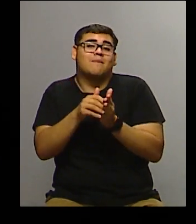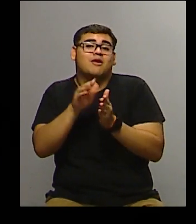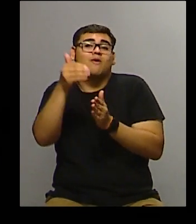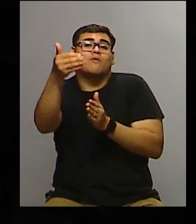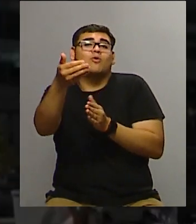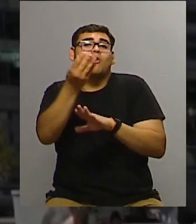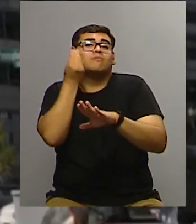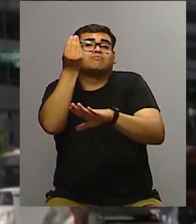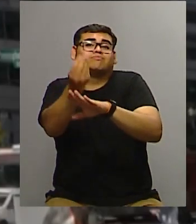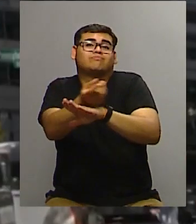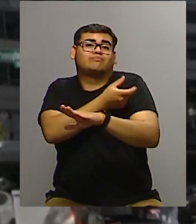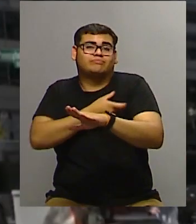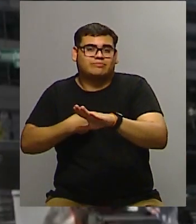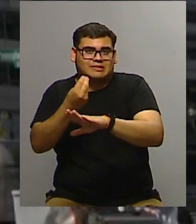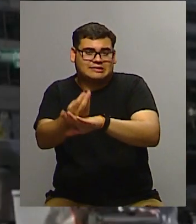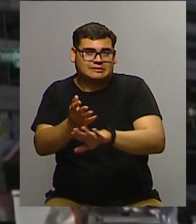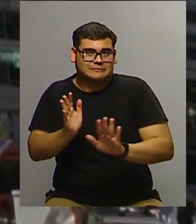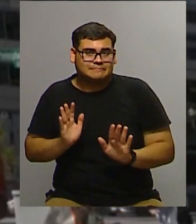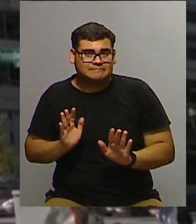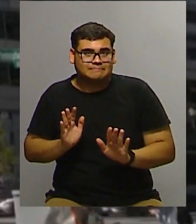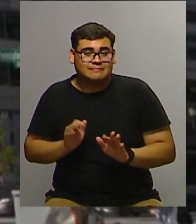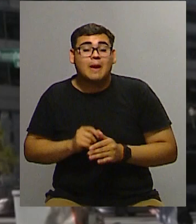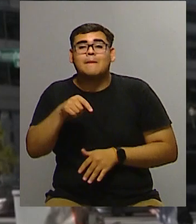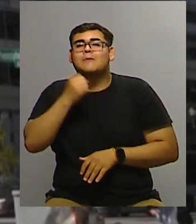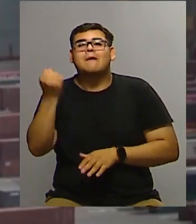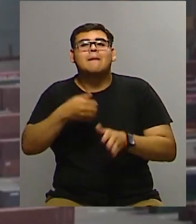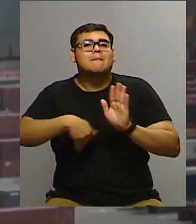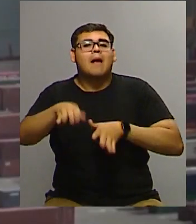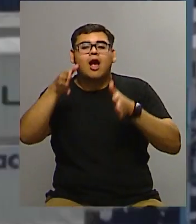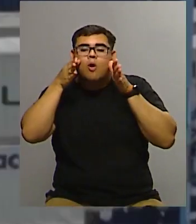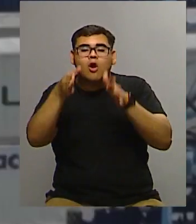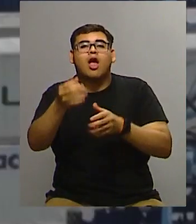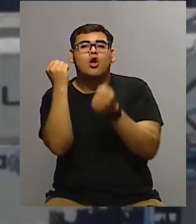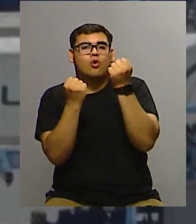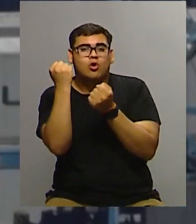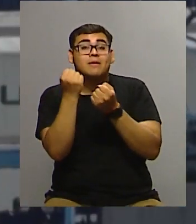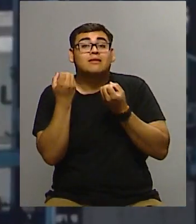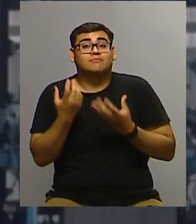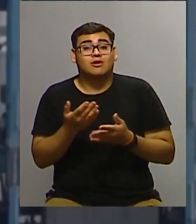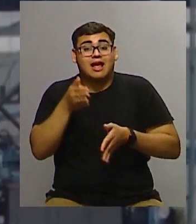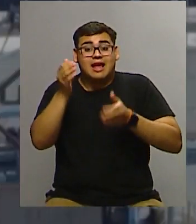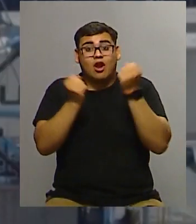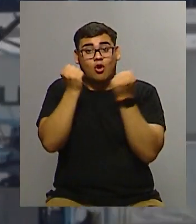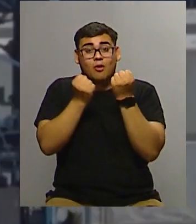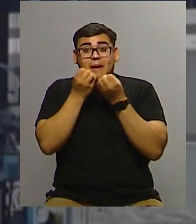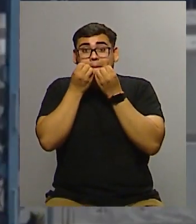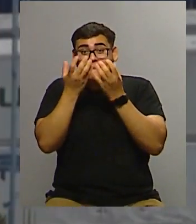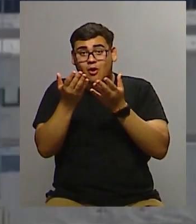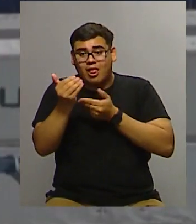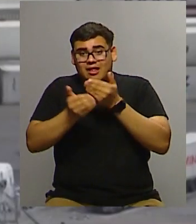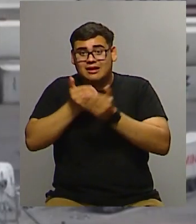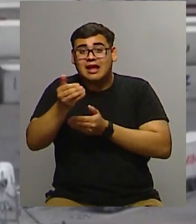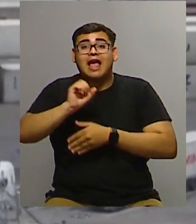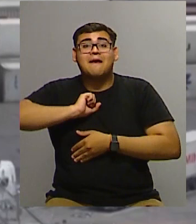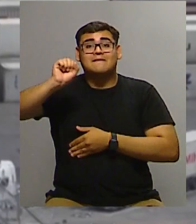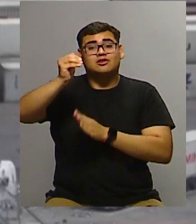presidente. En esto, obviamente, que la economía es central. Yo entiendo que si empieza a mejorar un poquito la economía, si la inflación